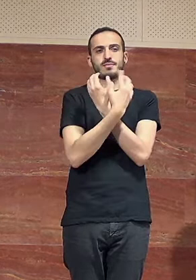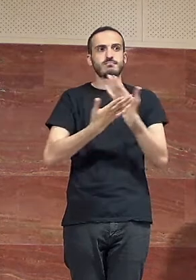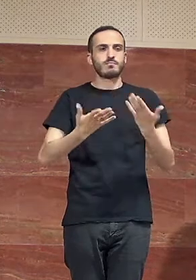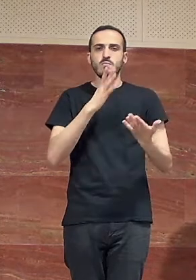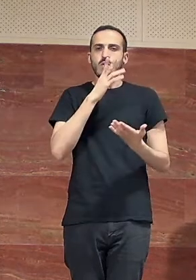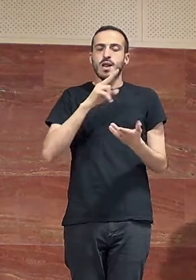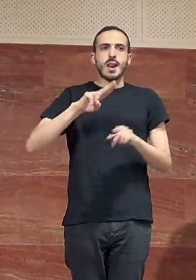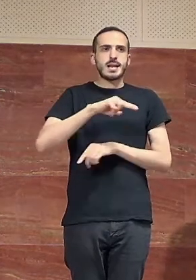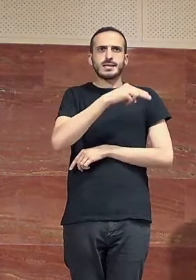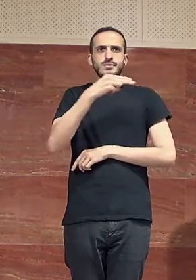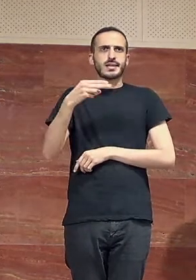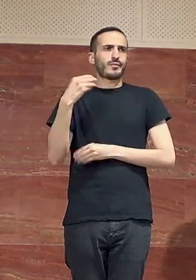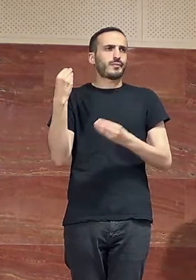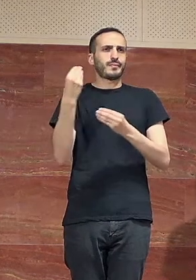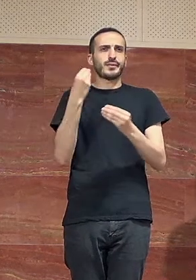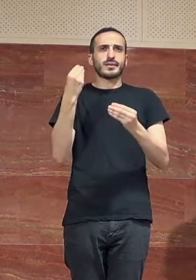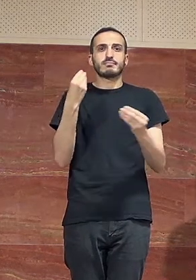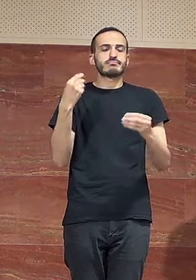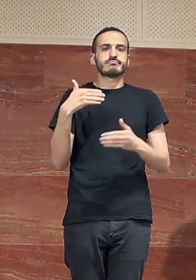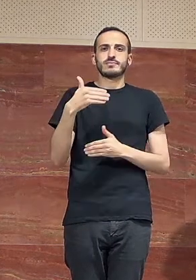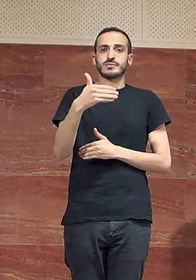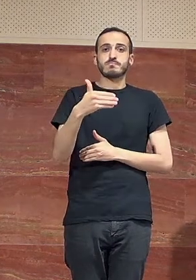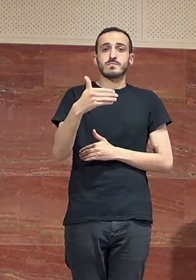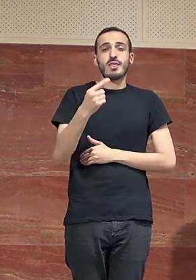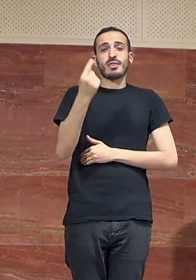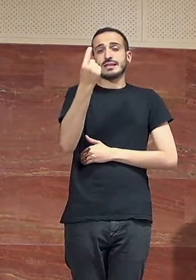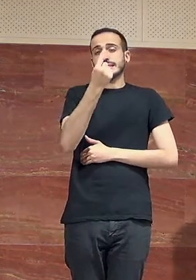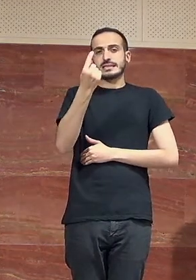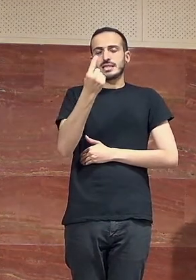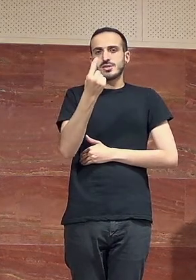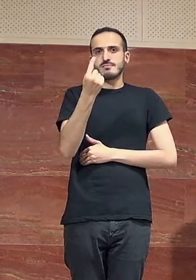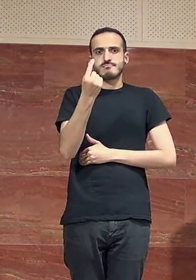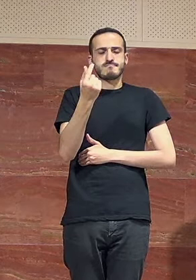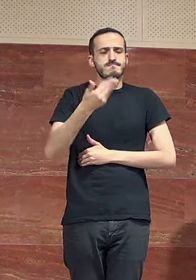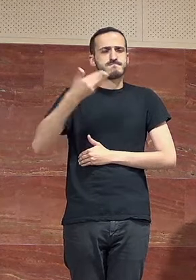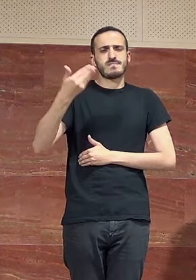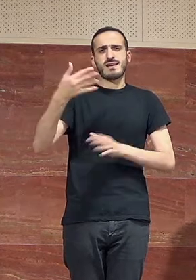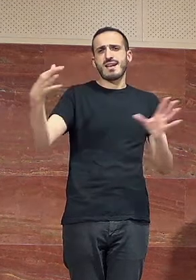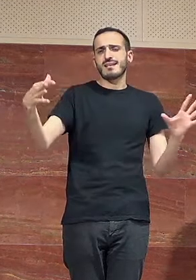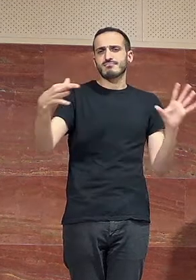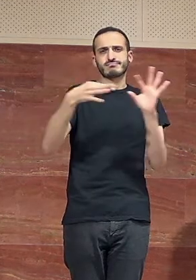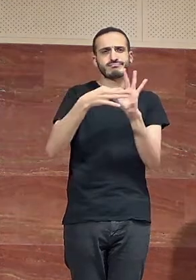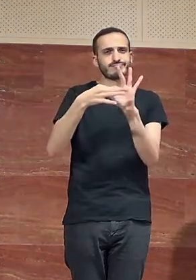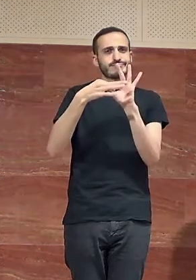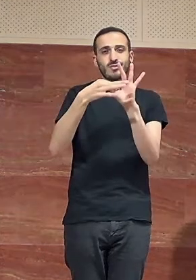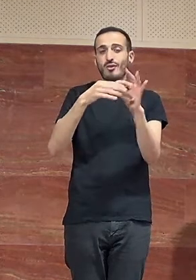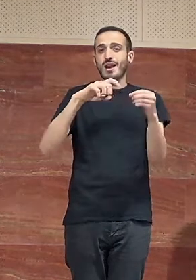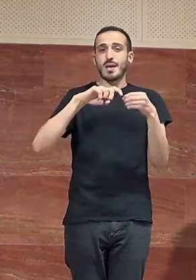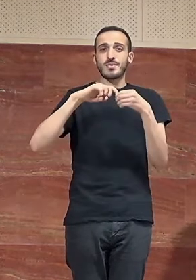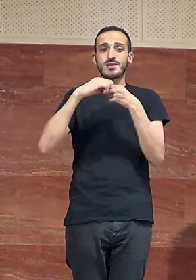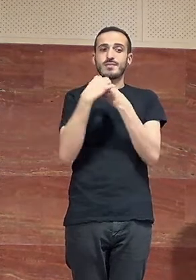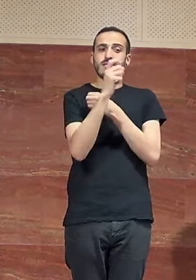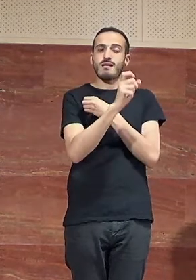obtener del diseño va a estar íntimamente ligado a la participación del